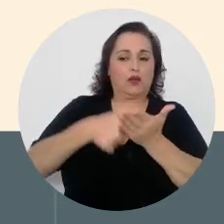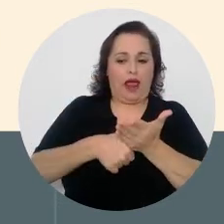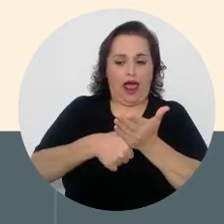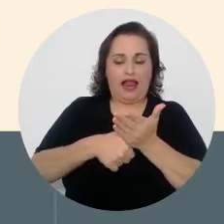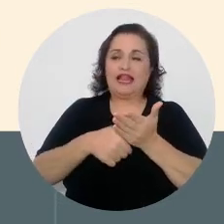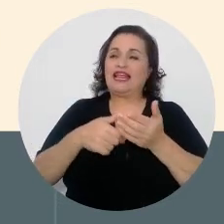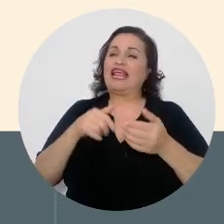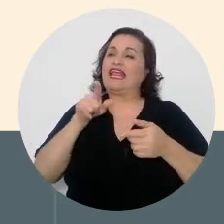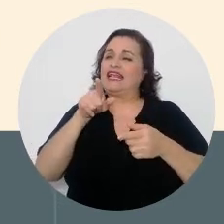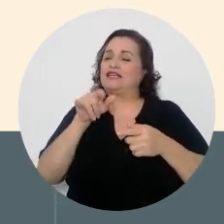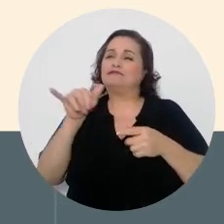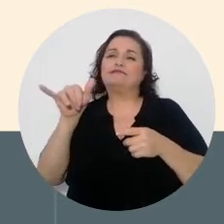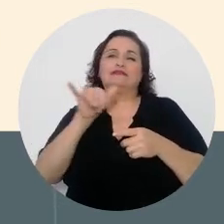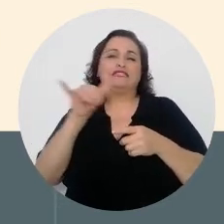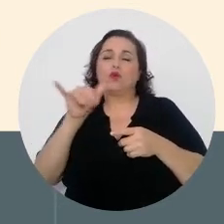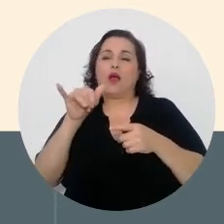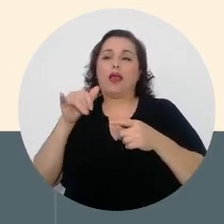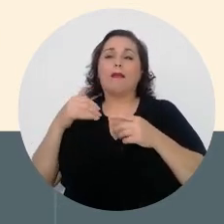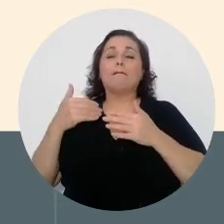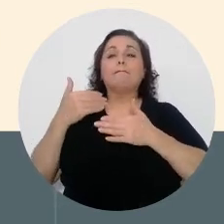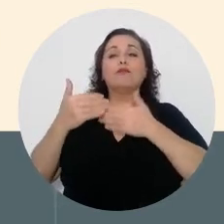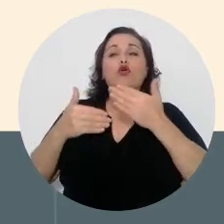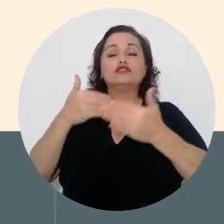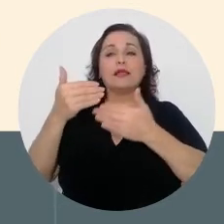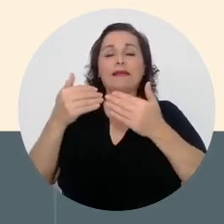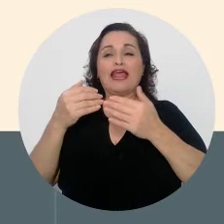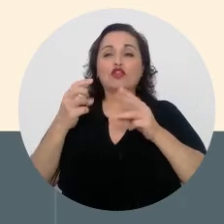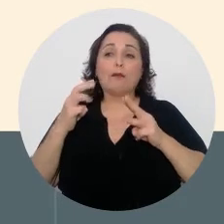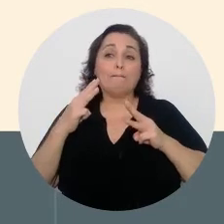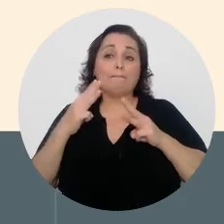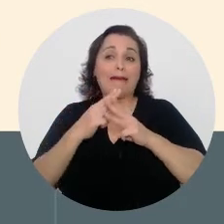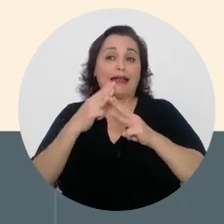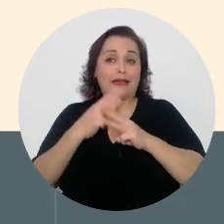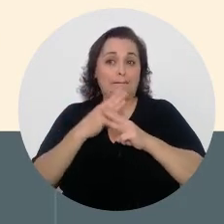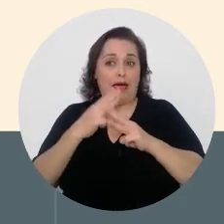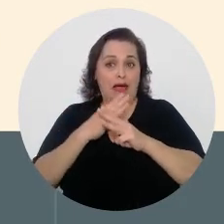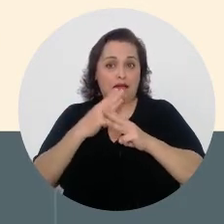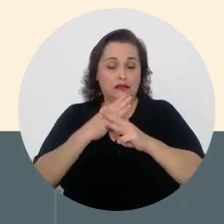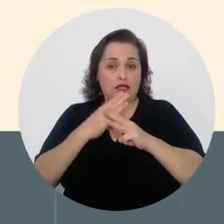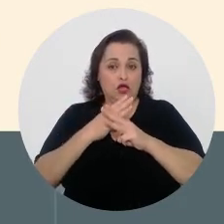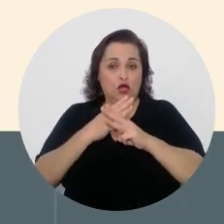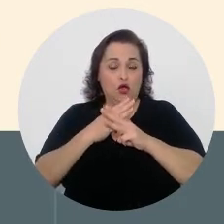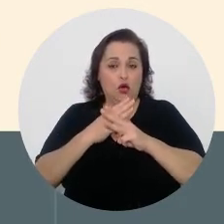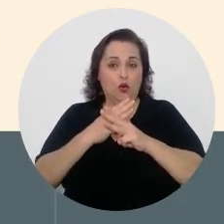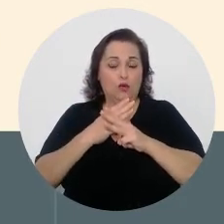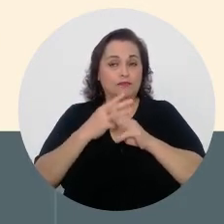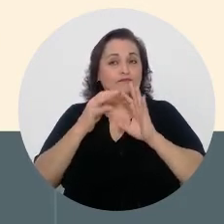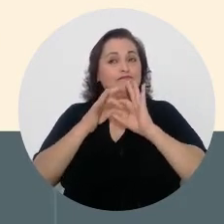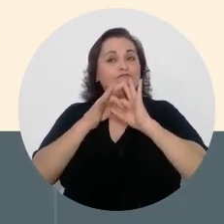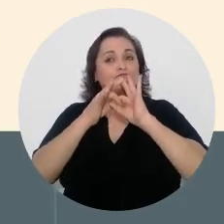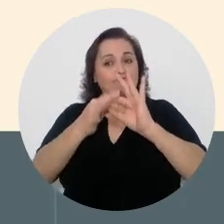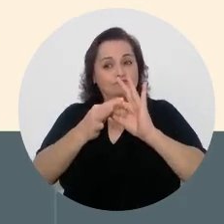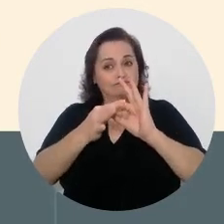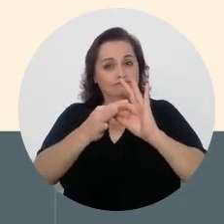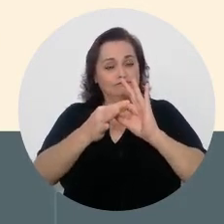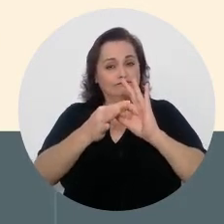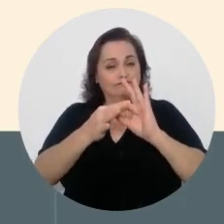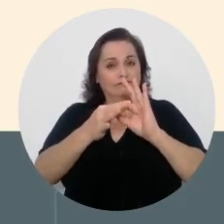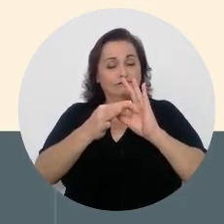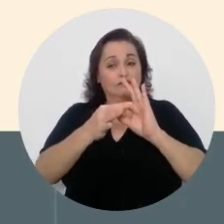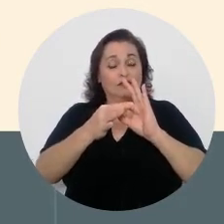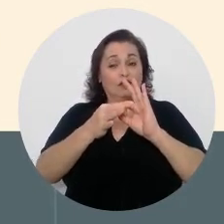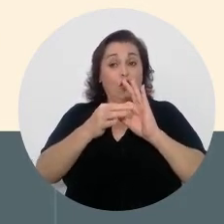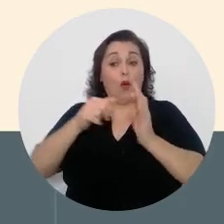fórmula electoral viene a ser ese procedimiento matemático que nos lleva a